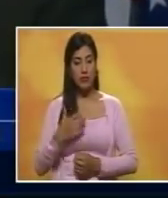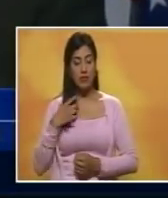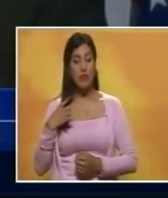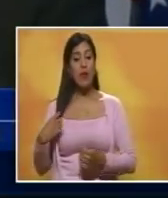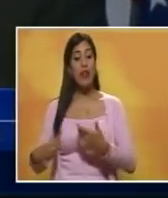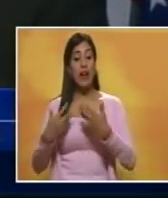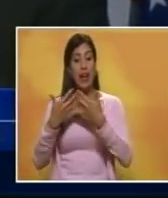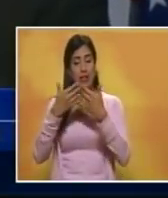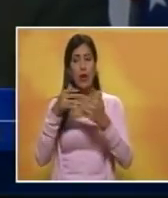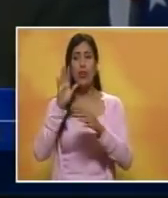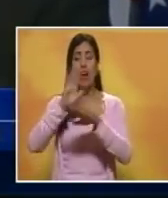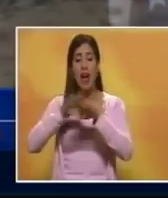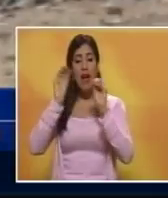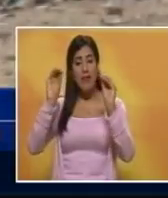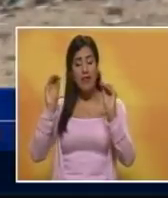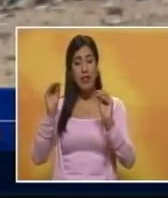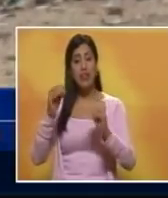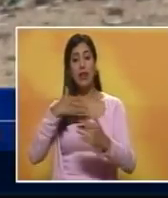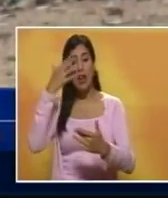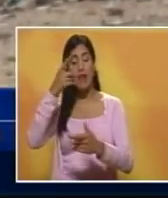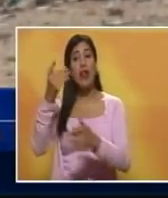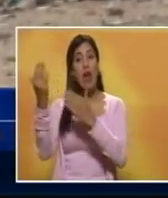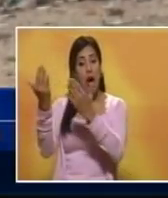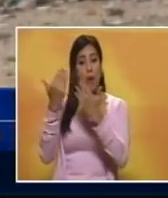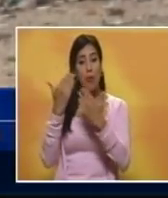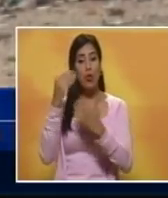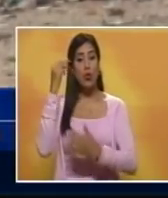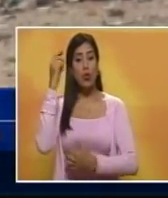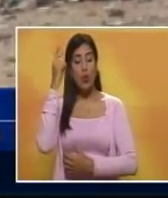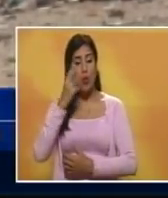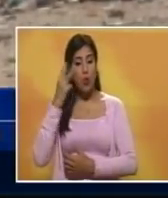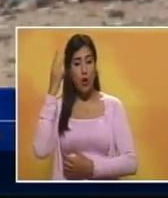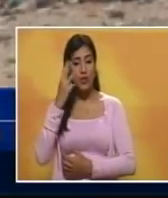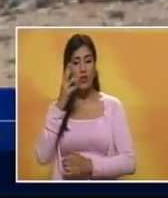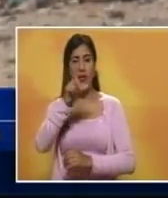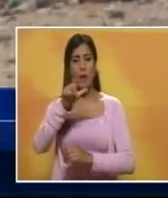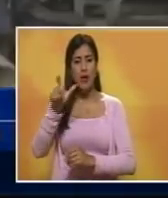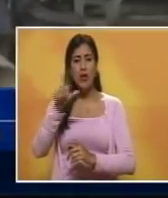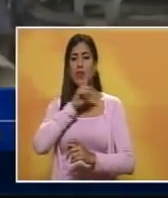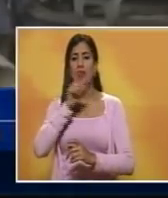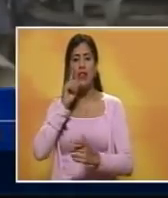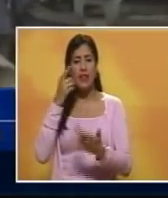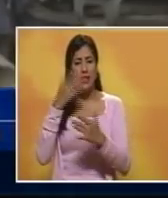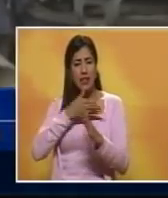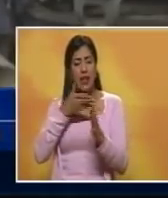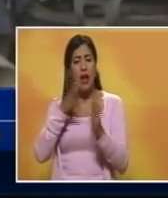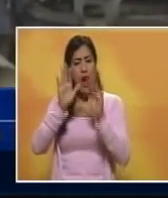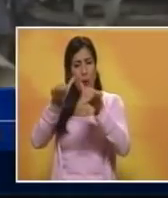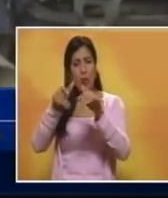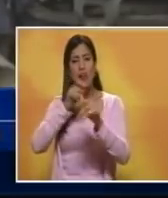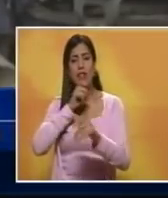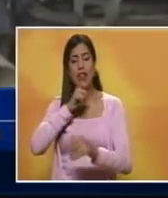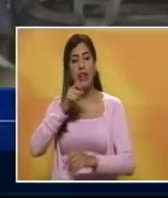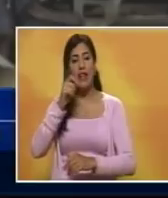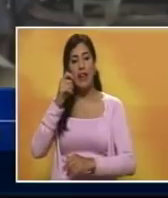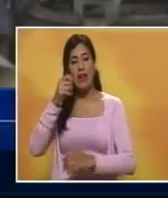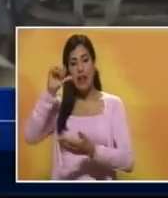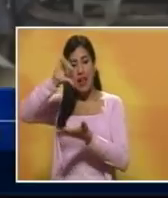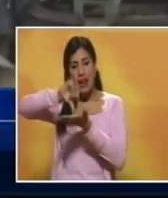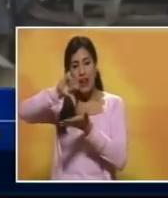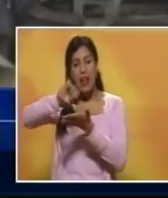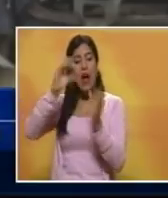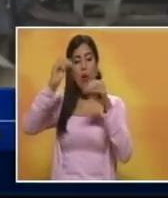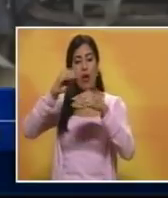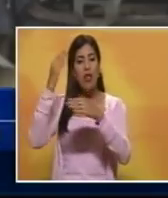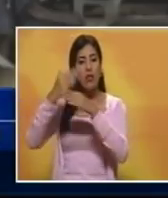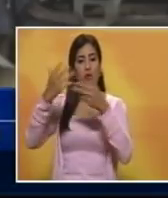Estados Unidos instó a la coalición saudí apoyada por Washington y los rebeldes hutíes respaldados por Irán a pactar un cese